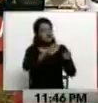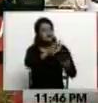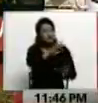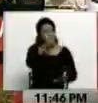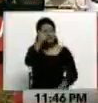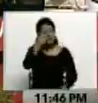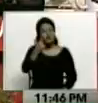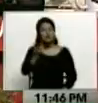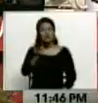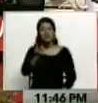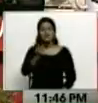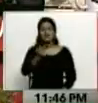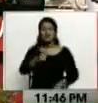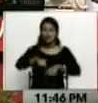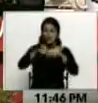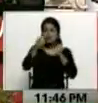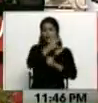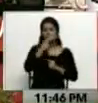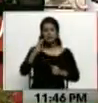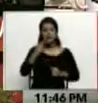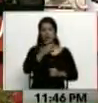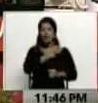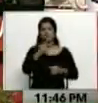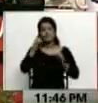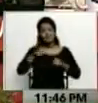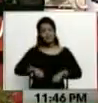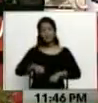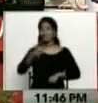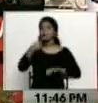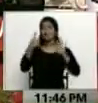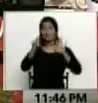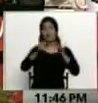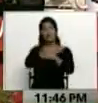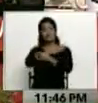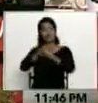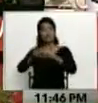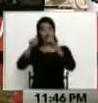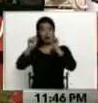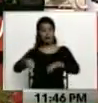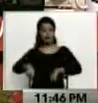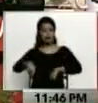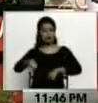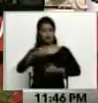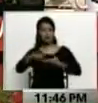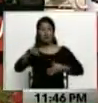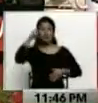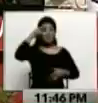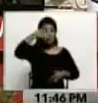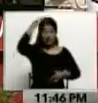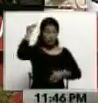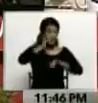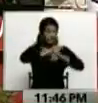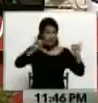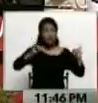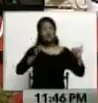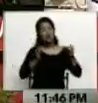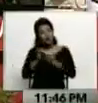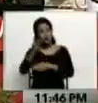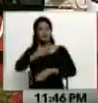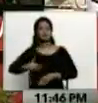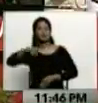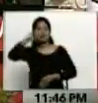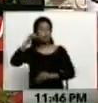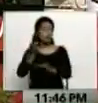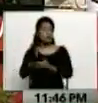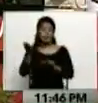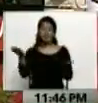cuál promesa se falló vamos a salir de Nicolás maduro en 6 meses te fuiste niido Paloma y Nicolás